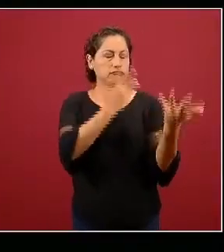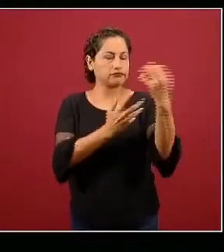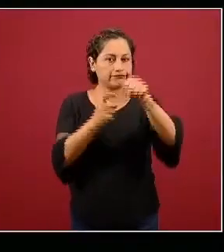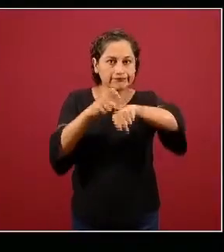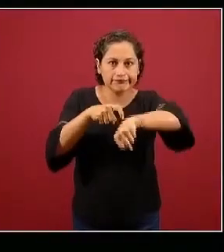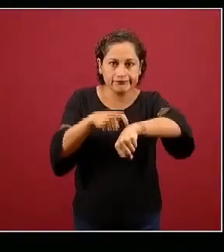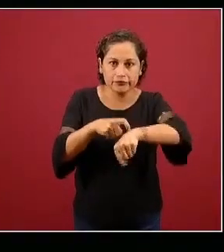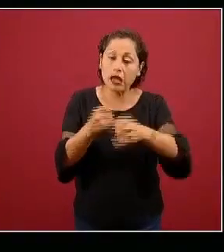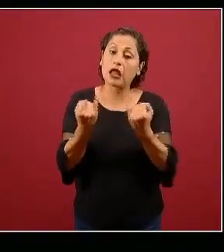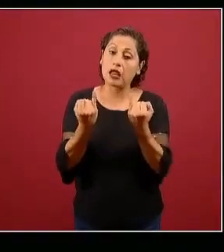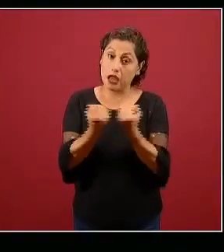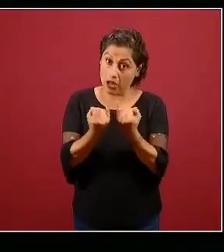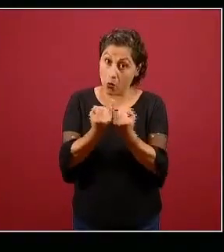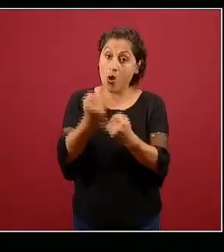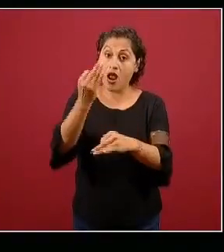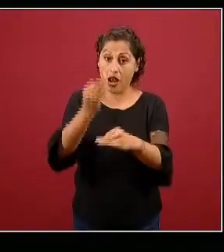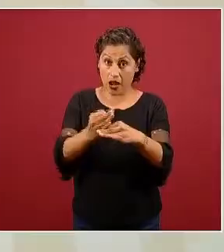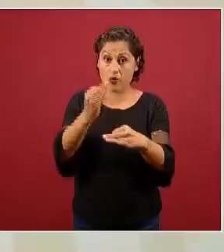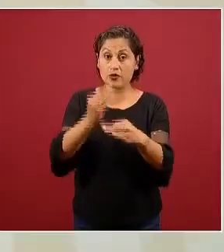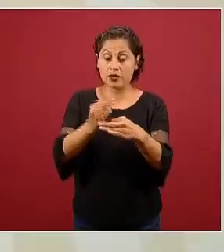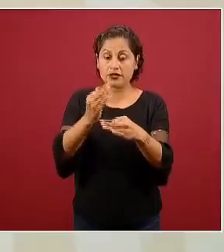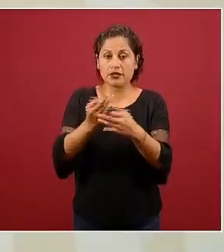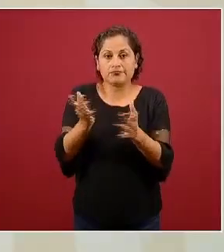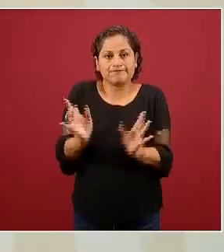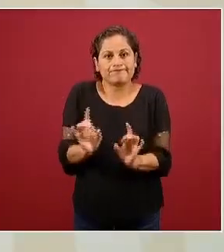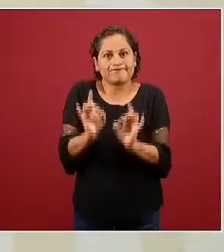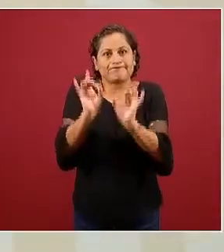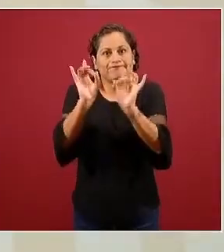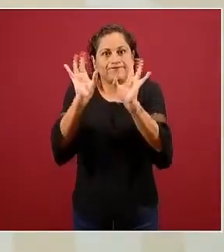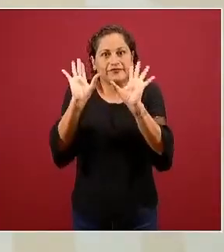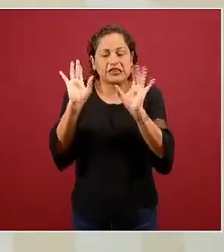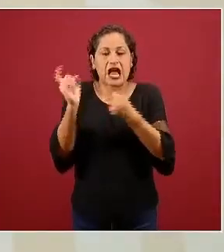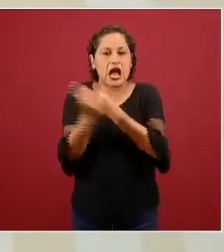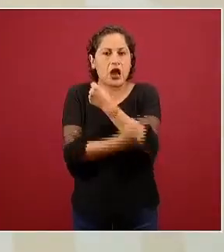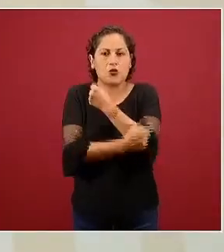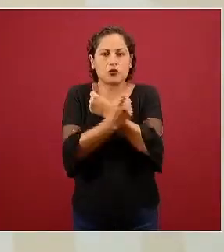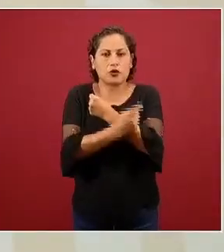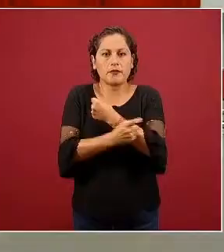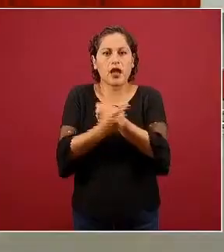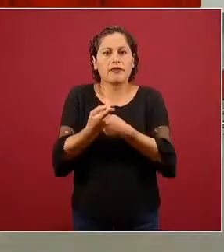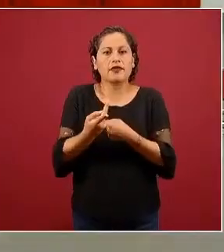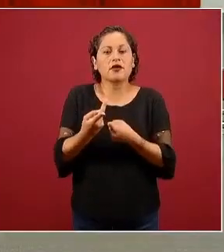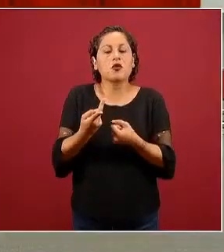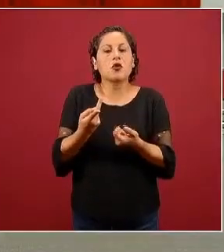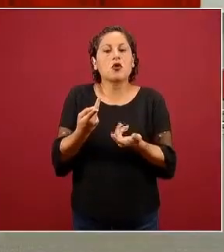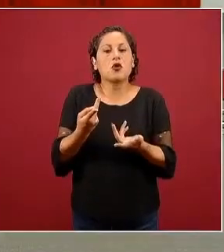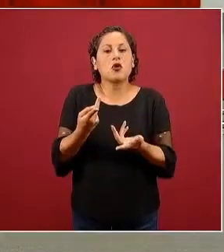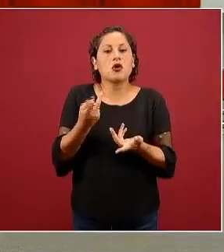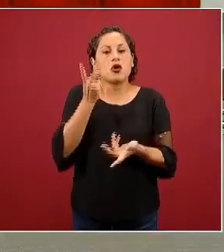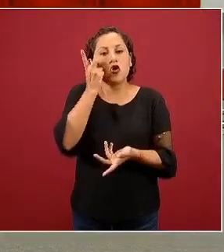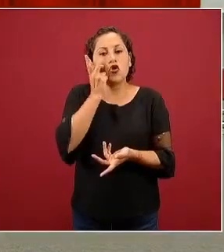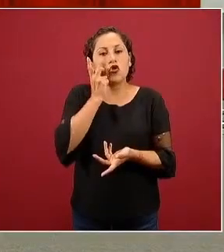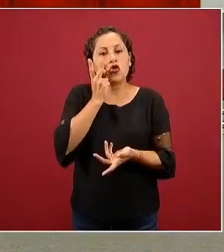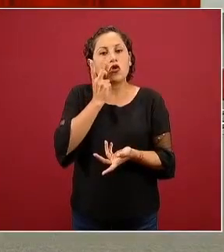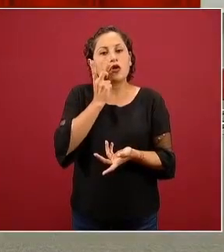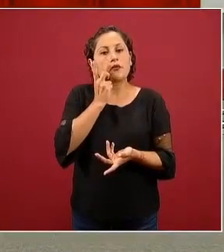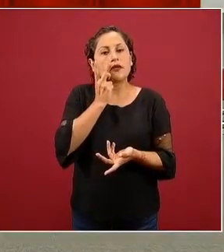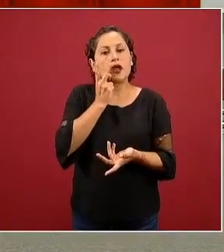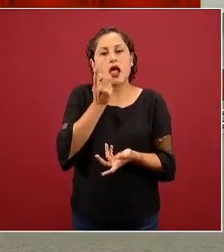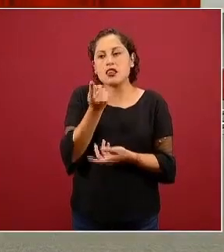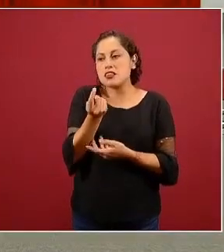que consciente o inconscientemente empezamos a modificar el sueño, nos empezamos a dormir más